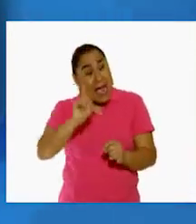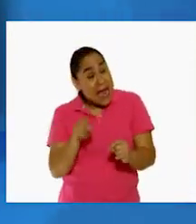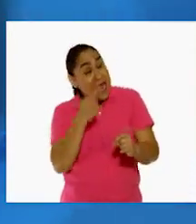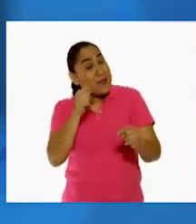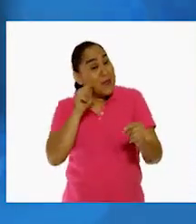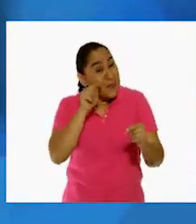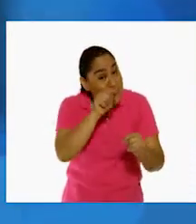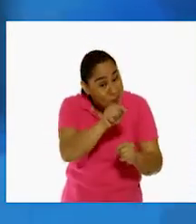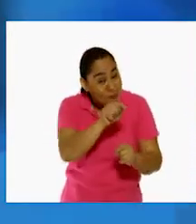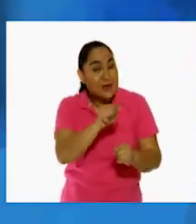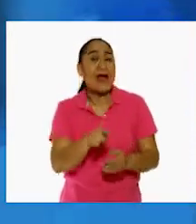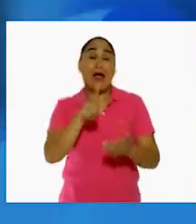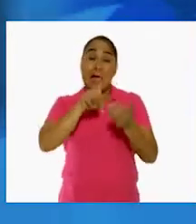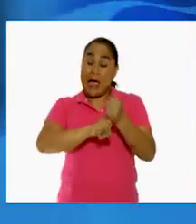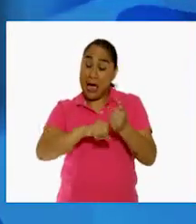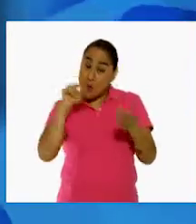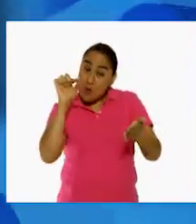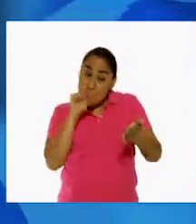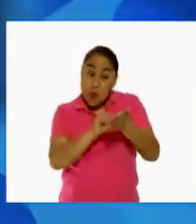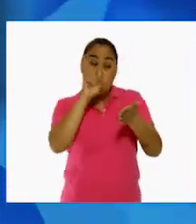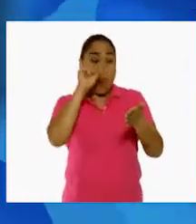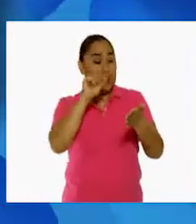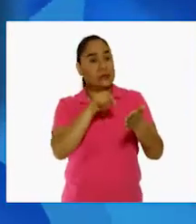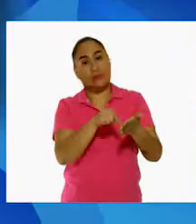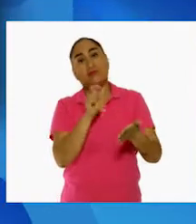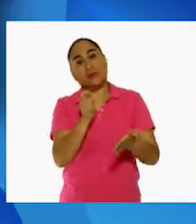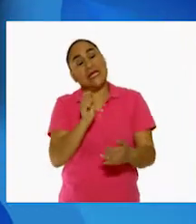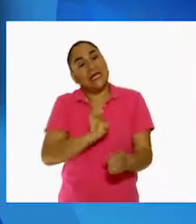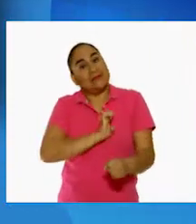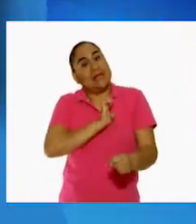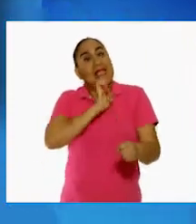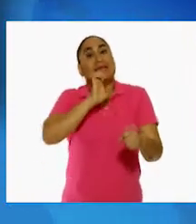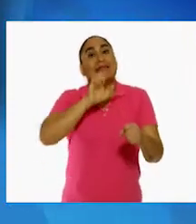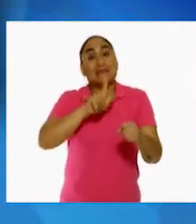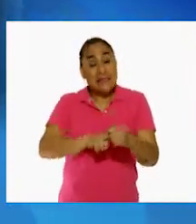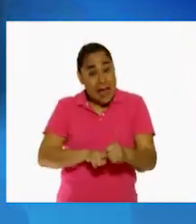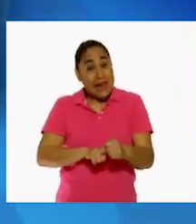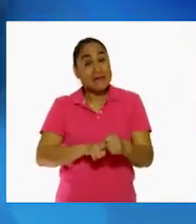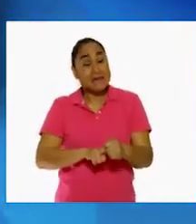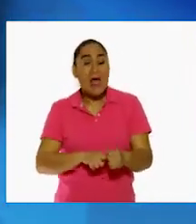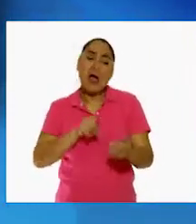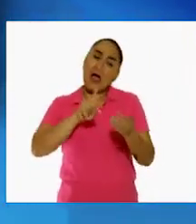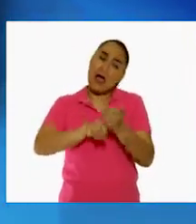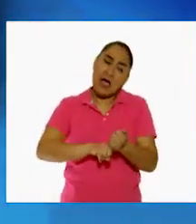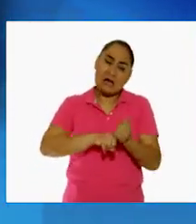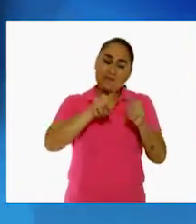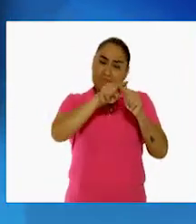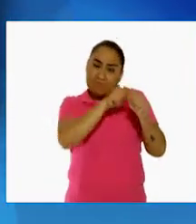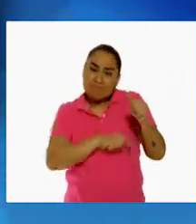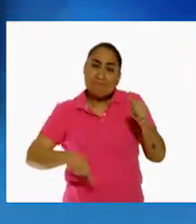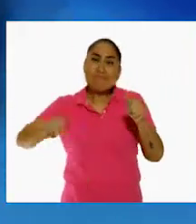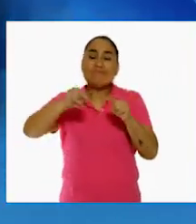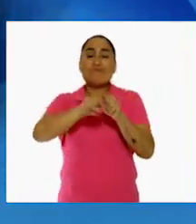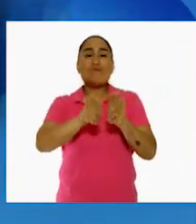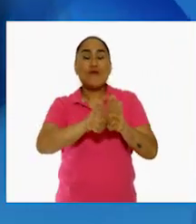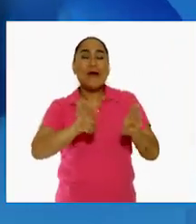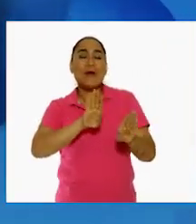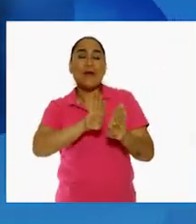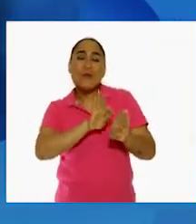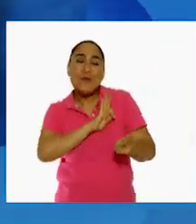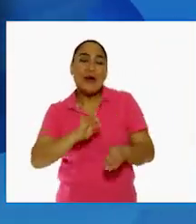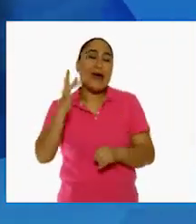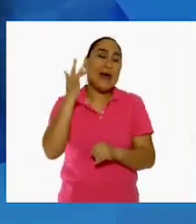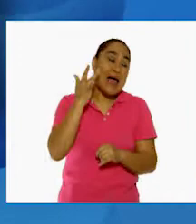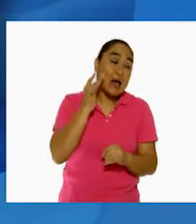Eres tú, el punto y eres muy, muy especial. Con tu forma nos adornas y nos ayudas